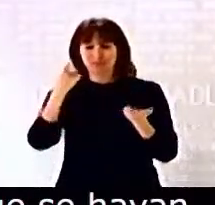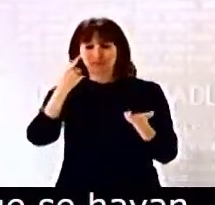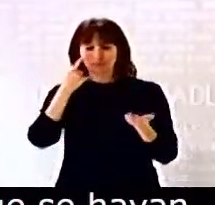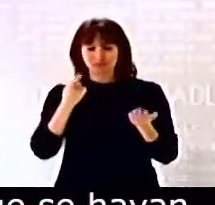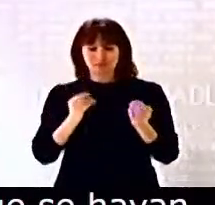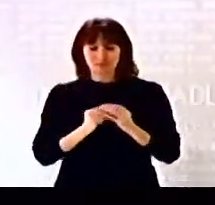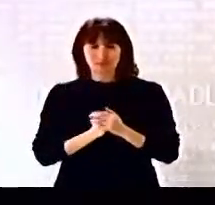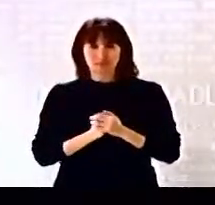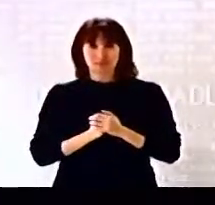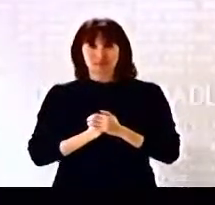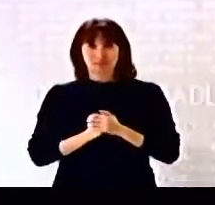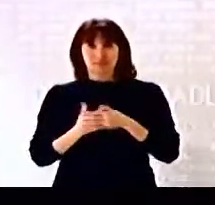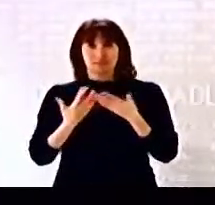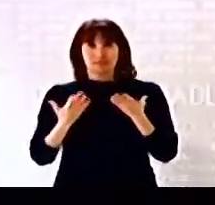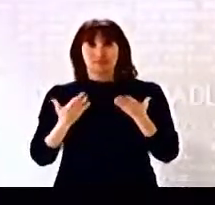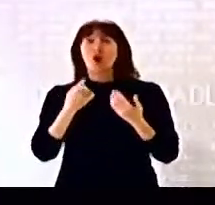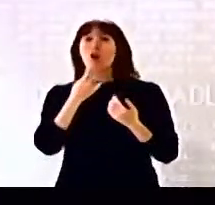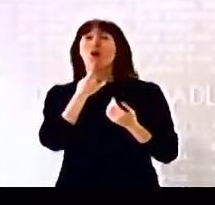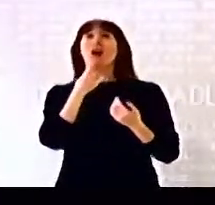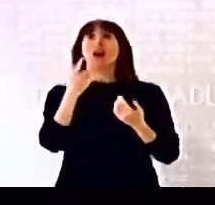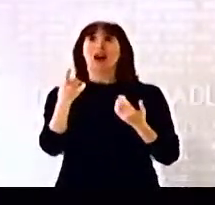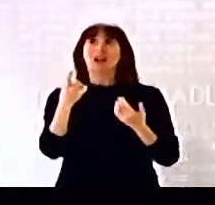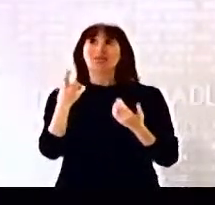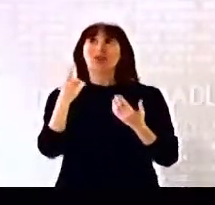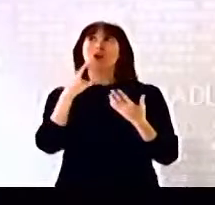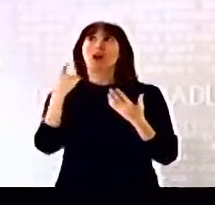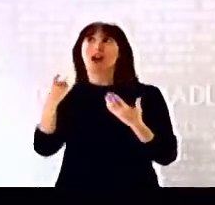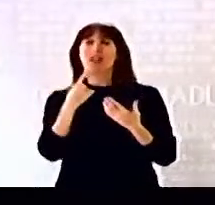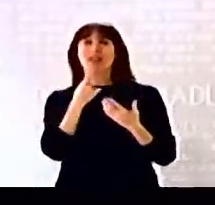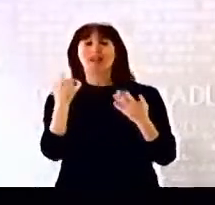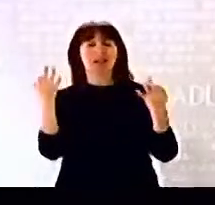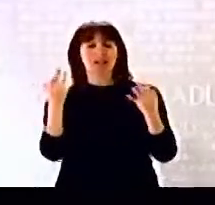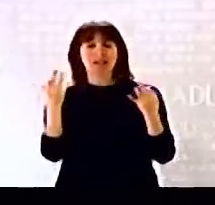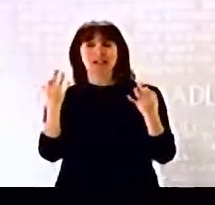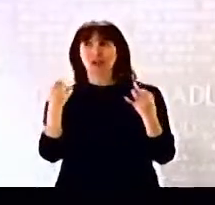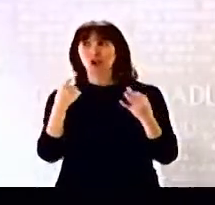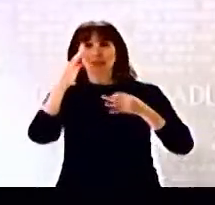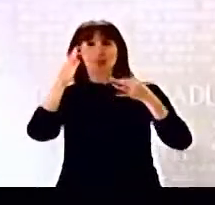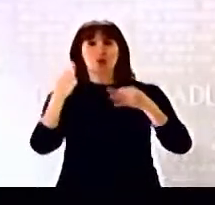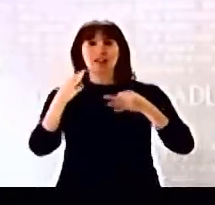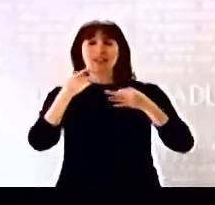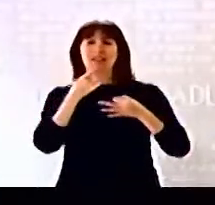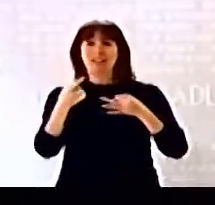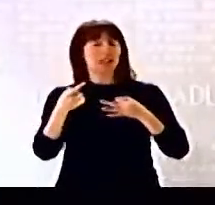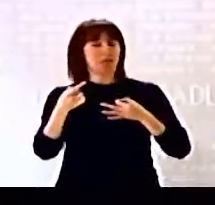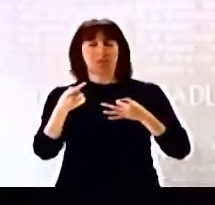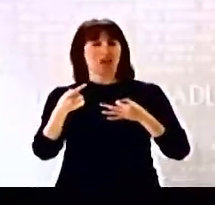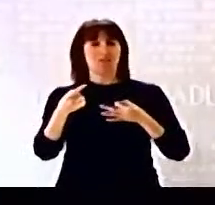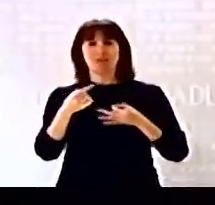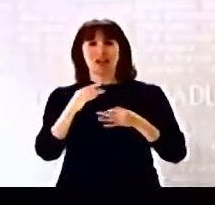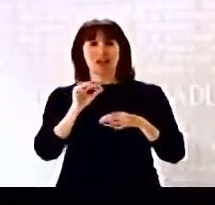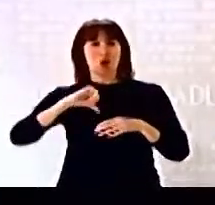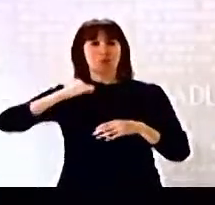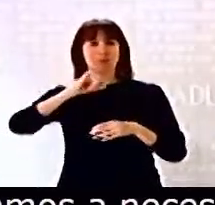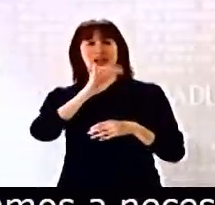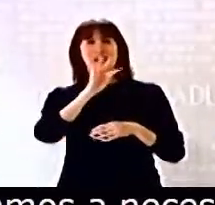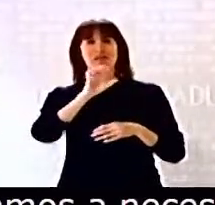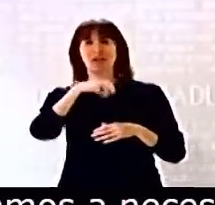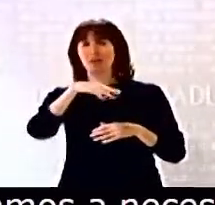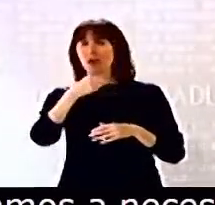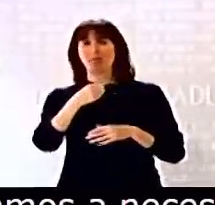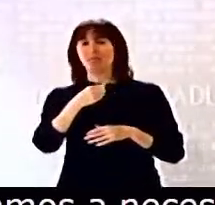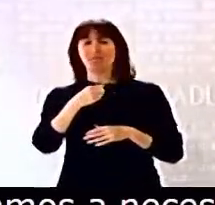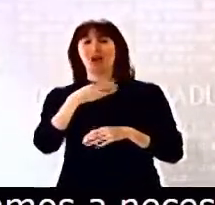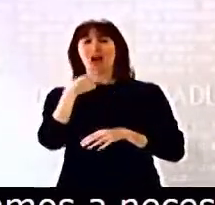Mire, ojalá pudiese decirle con toda seguridad que no vamos a necesitar el hospital de IFEMA.